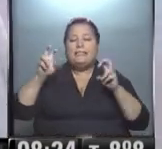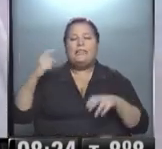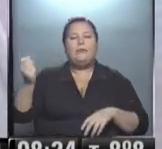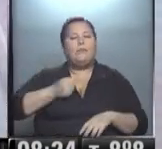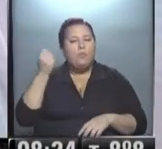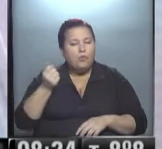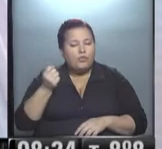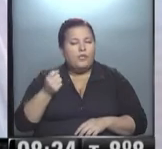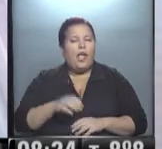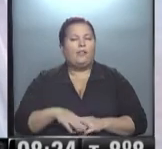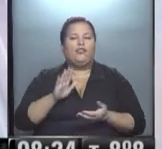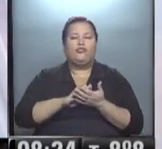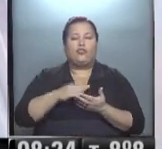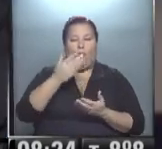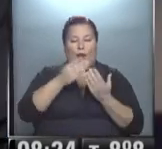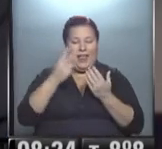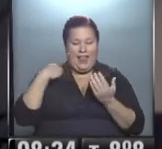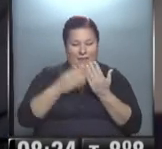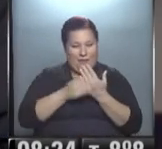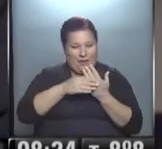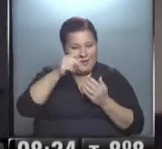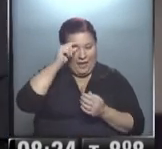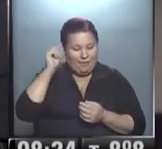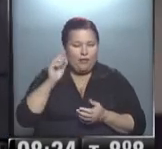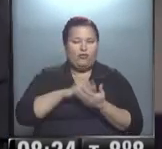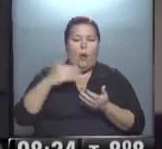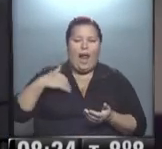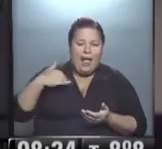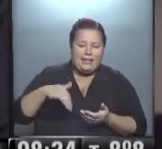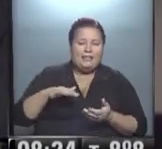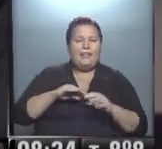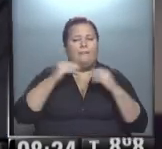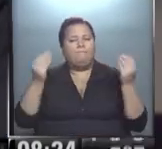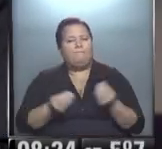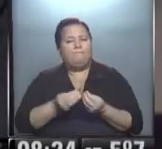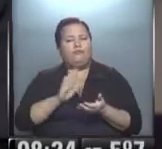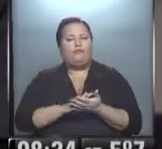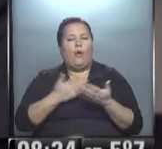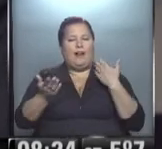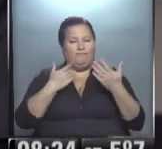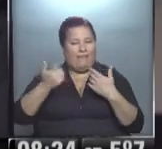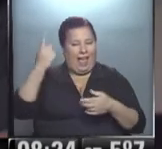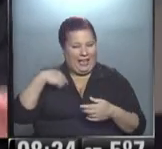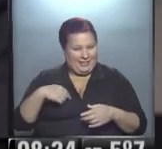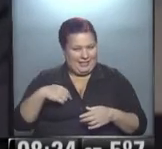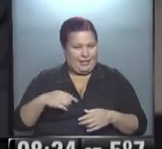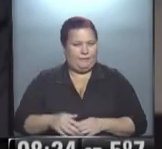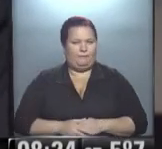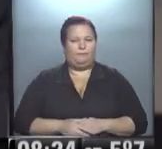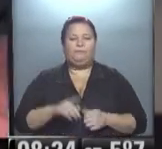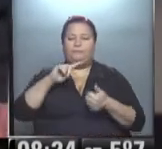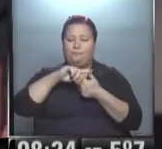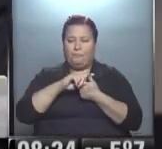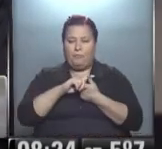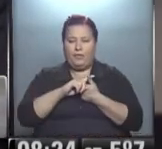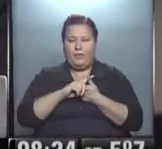que hizo el jefe de gabinete con respecto a la posición argentina y las conclusiones de la audiencia de ayer en primer lugar